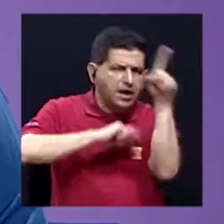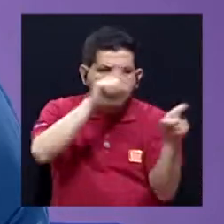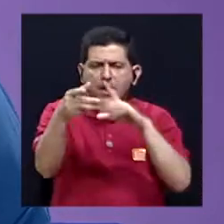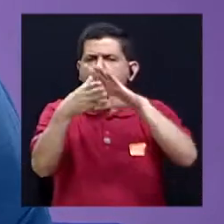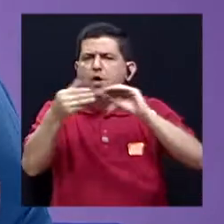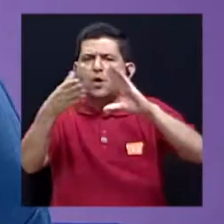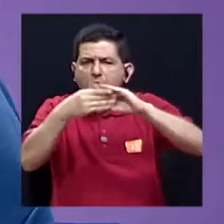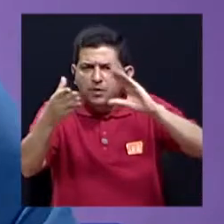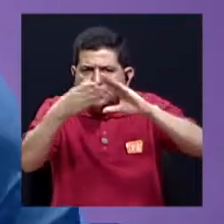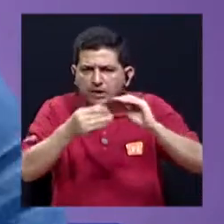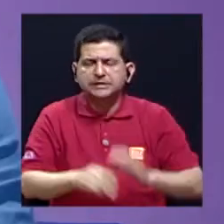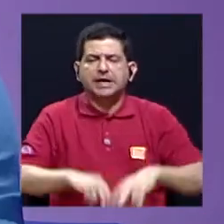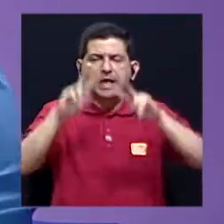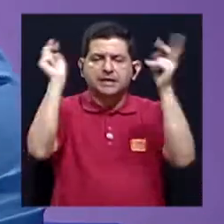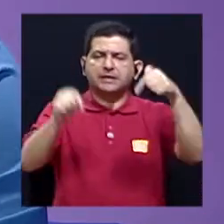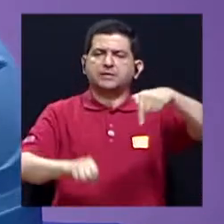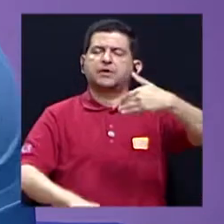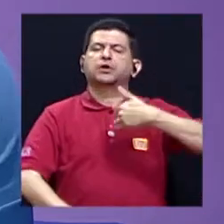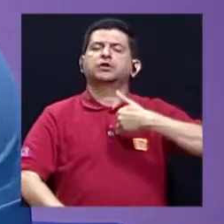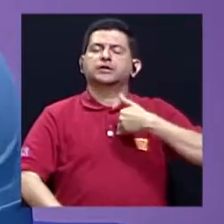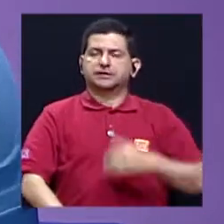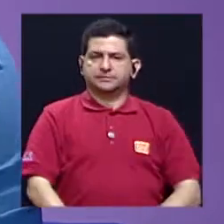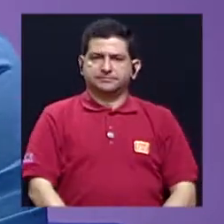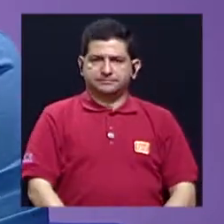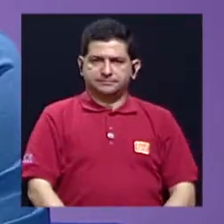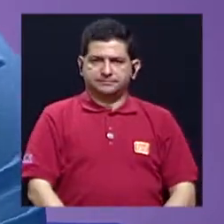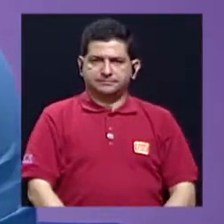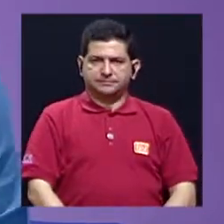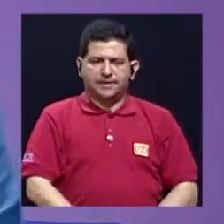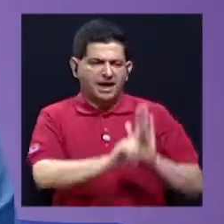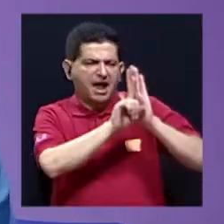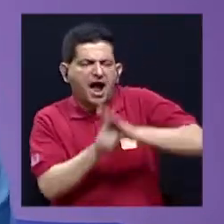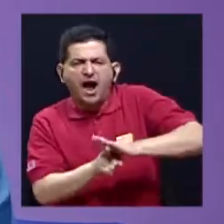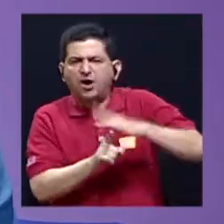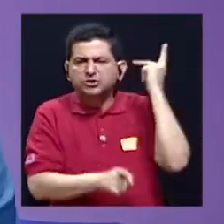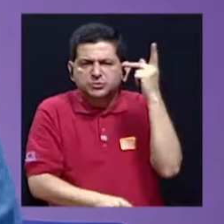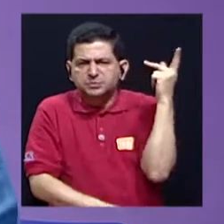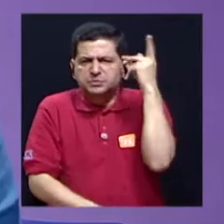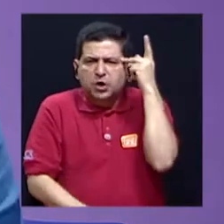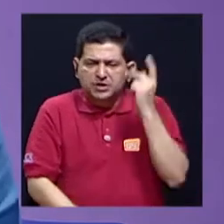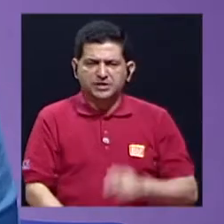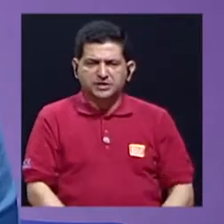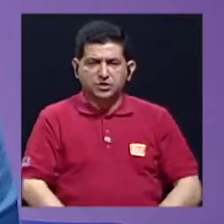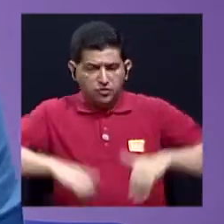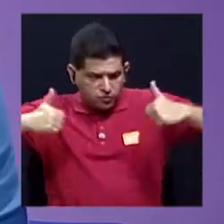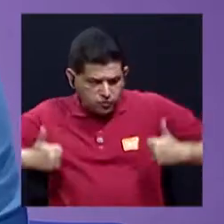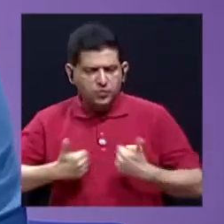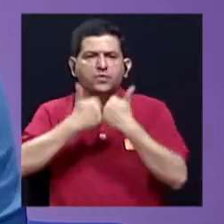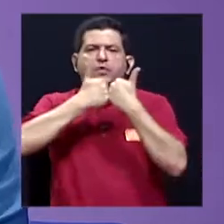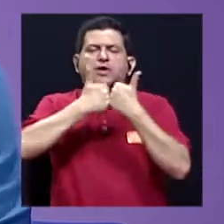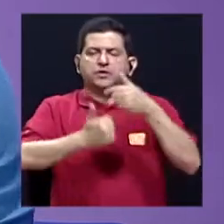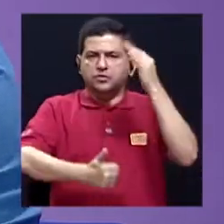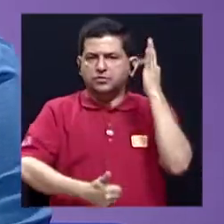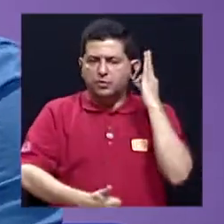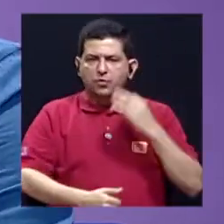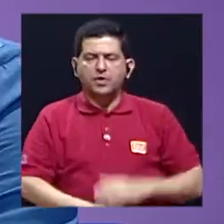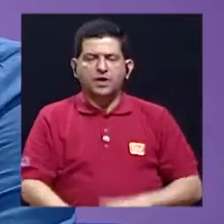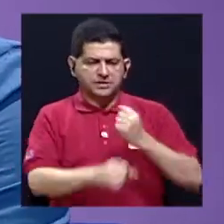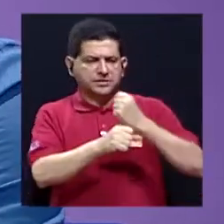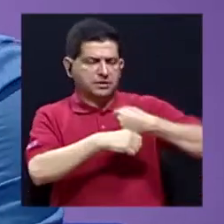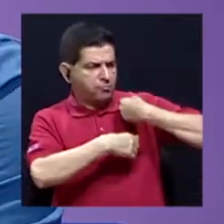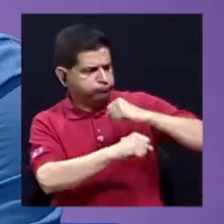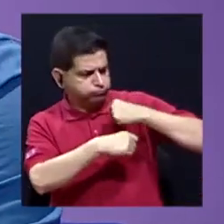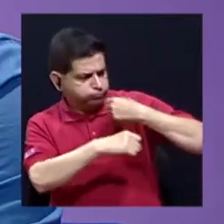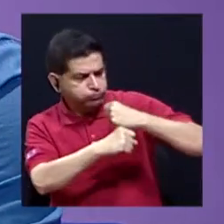preguntas y comentarios sobre el tema de hoy. Acoso político, reto para las mujeres